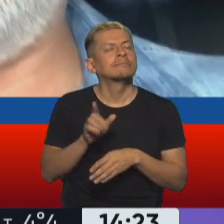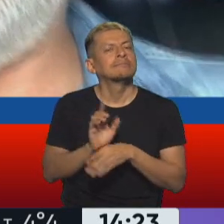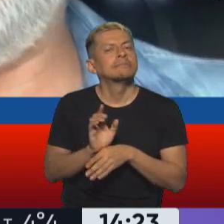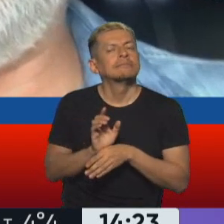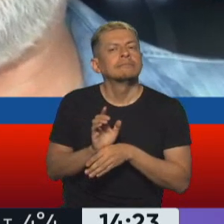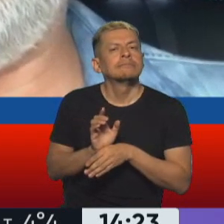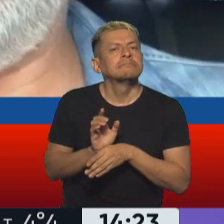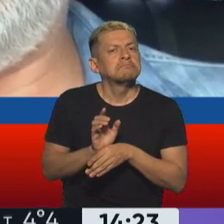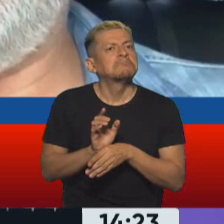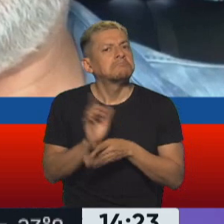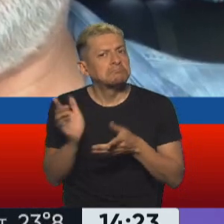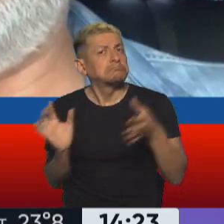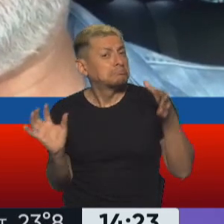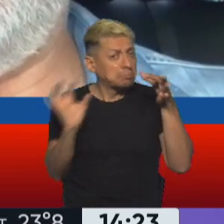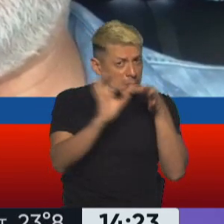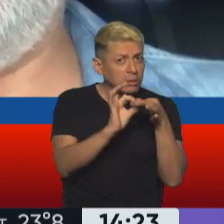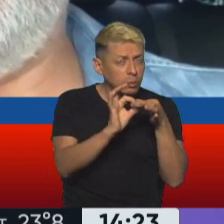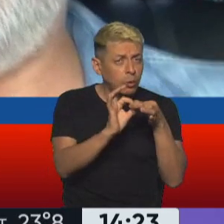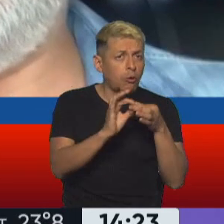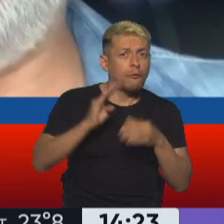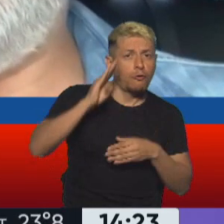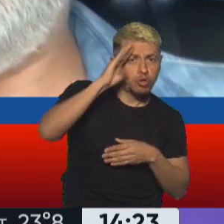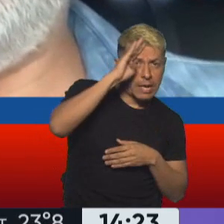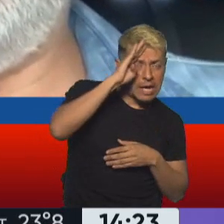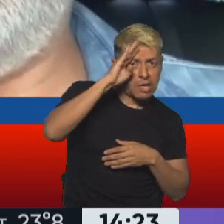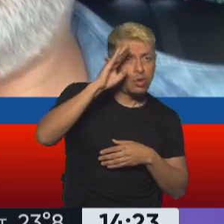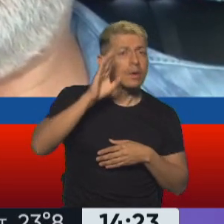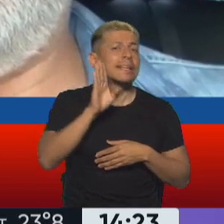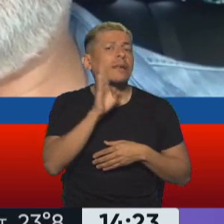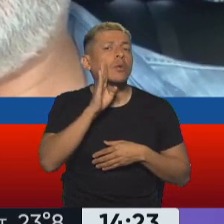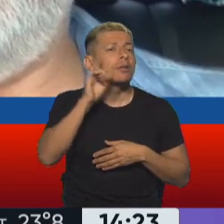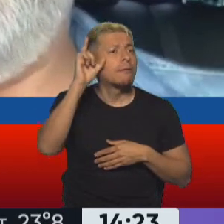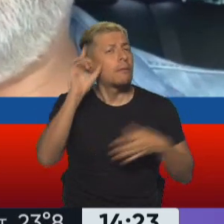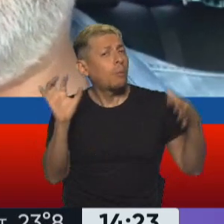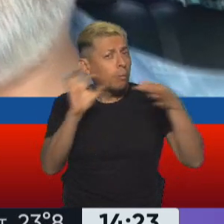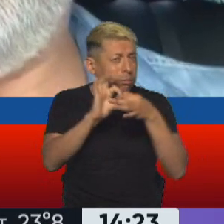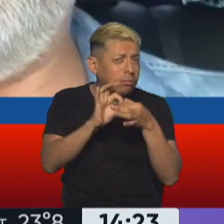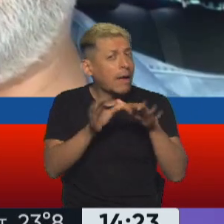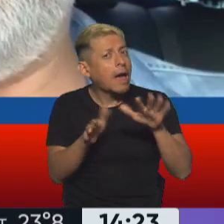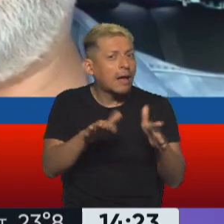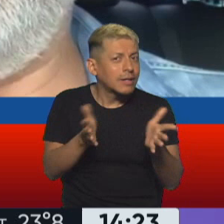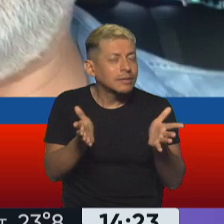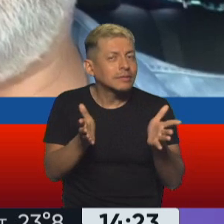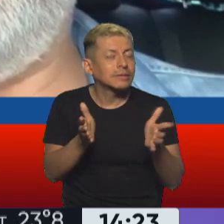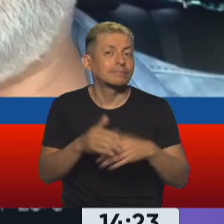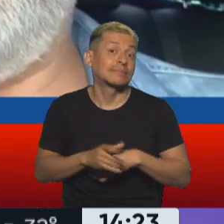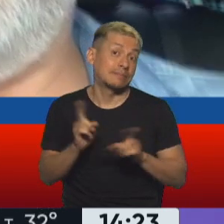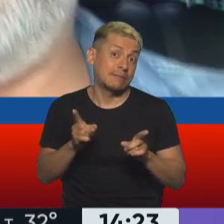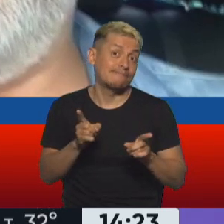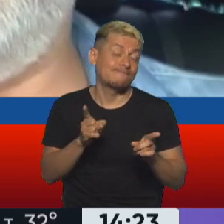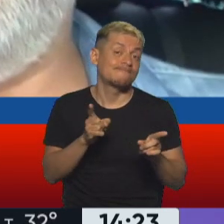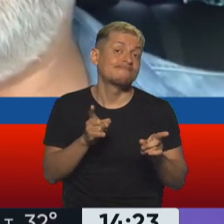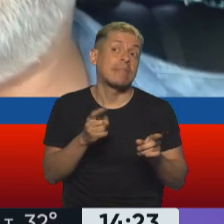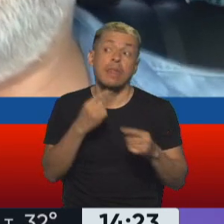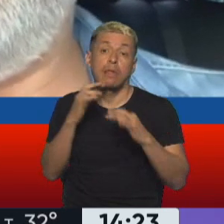planteó algún puente en la relación entre Bolsonaro y Estados Unidos? Se habló de que inclusive se le ofreció a Bolsonaro, o